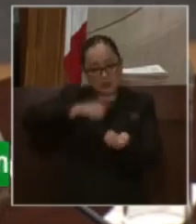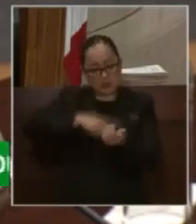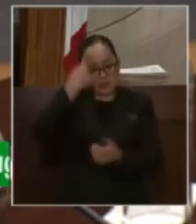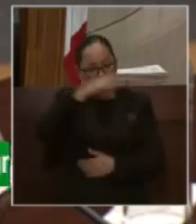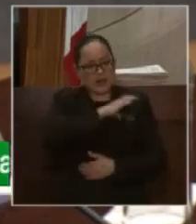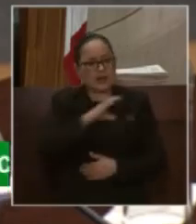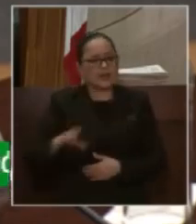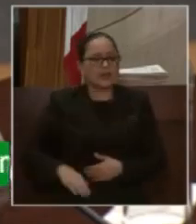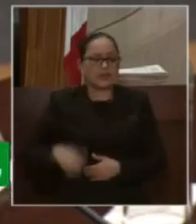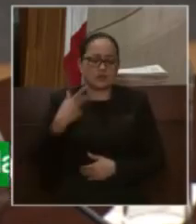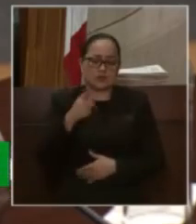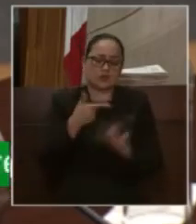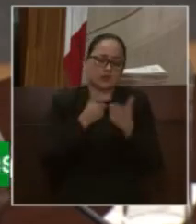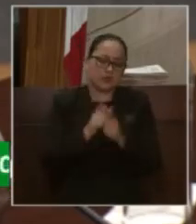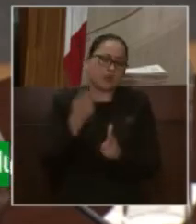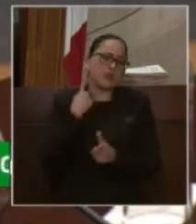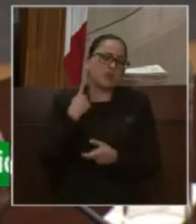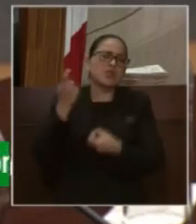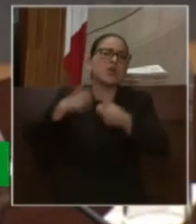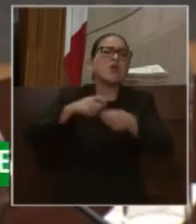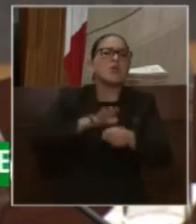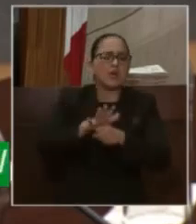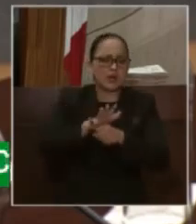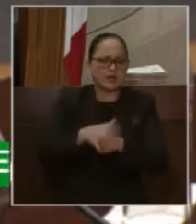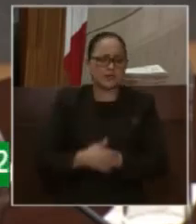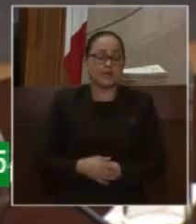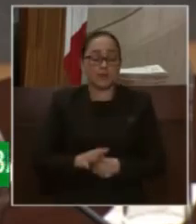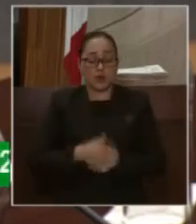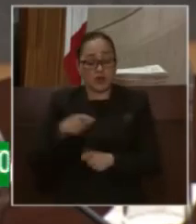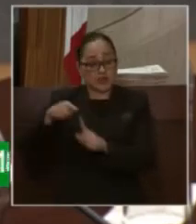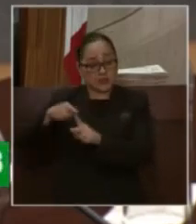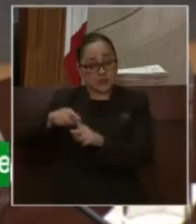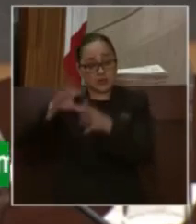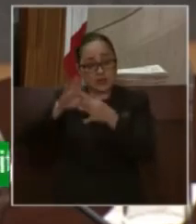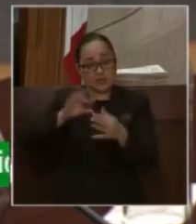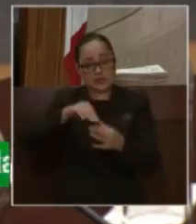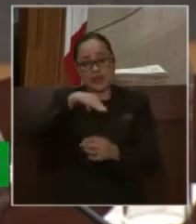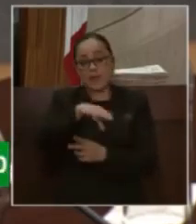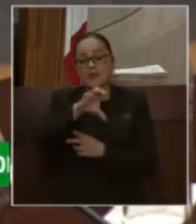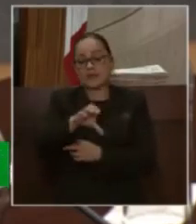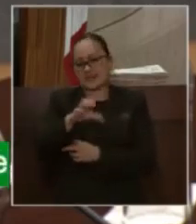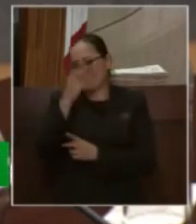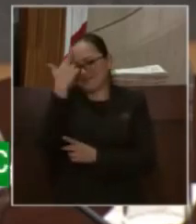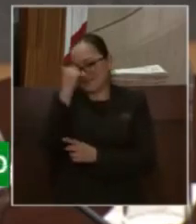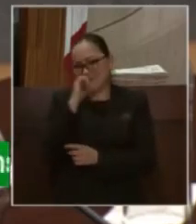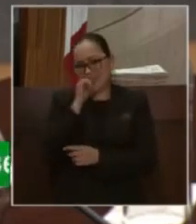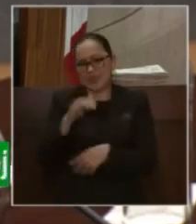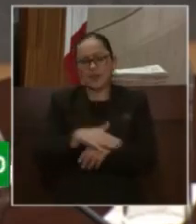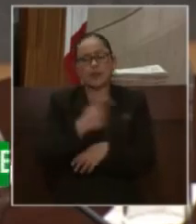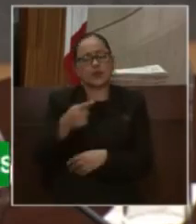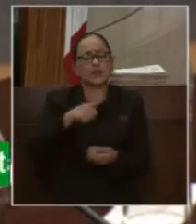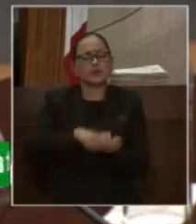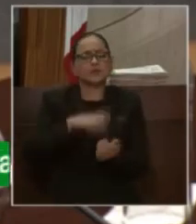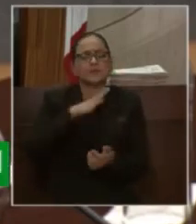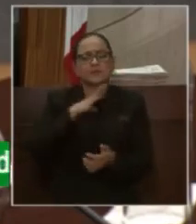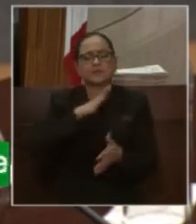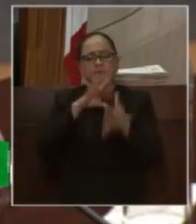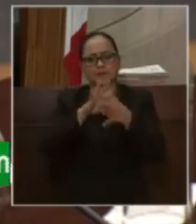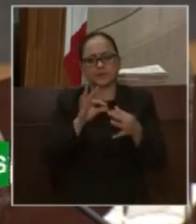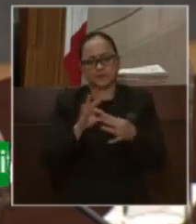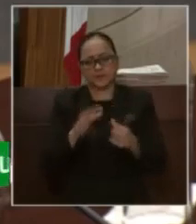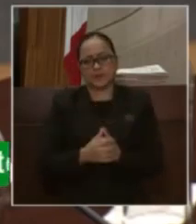el Congreso. Por otra parte, se considera que no le asiste la razón a Movimiento Ciudadano al considerar que el mecanismo de